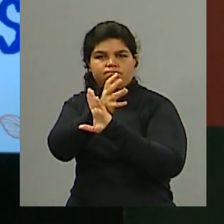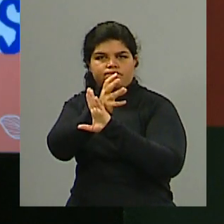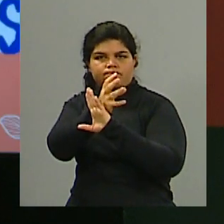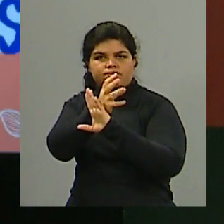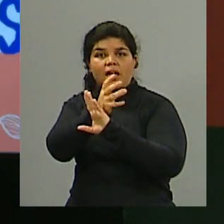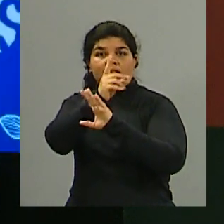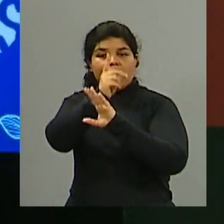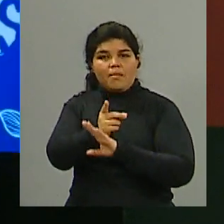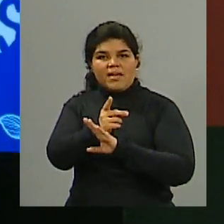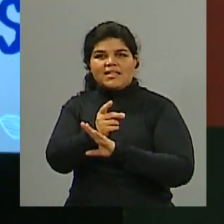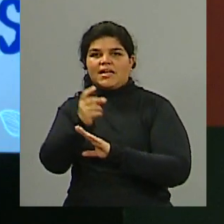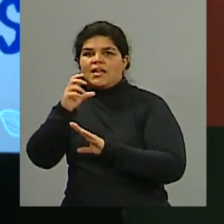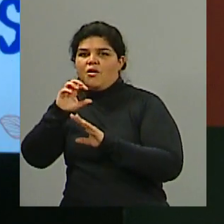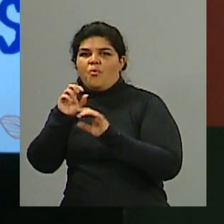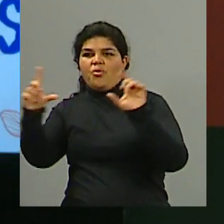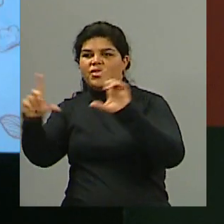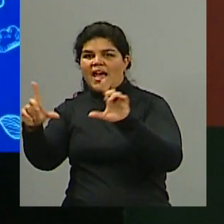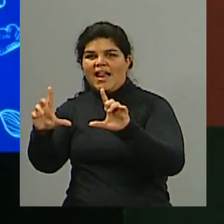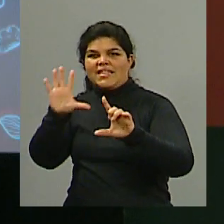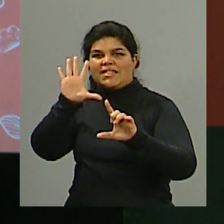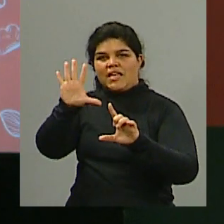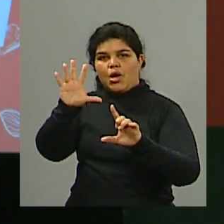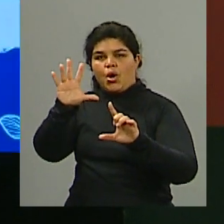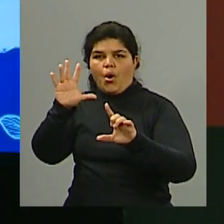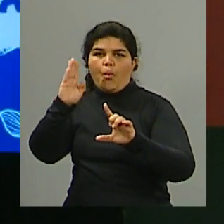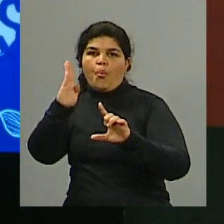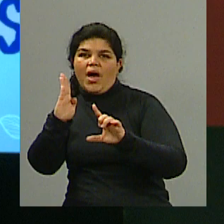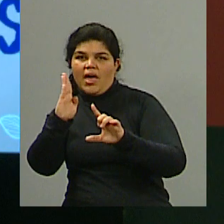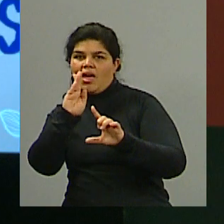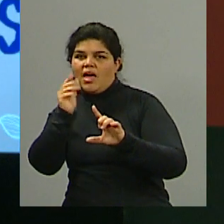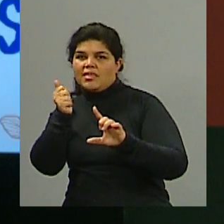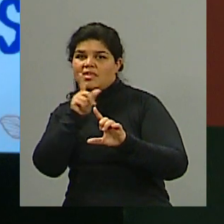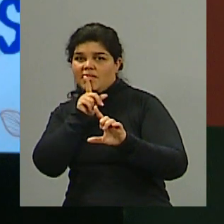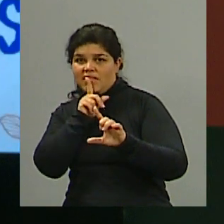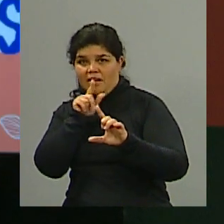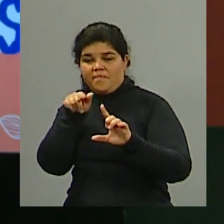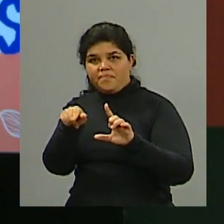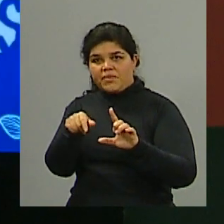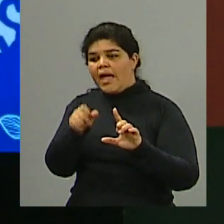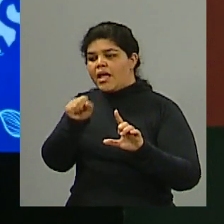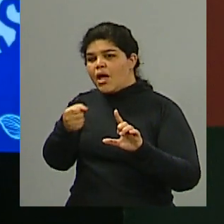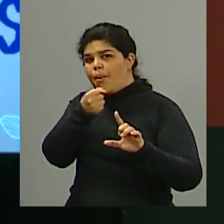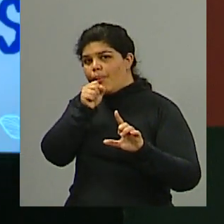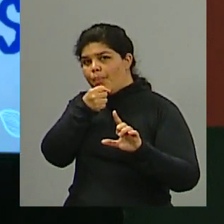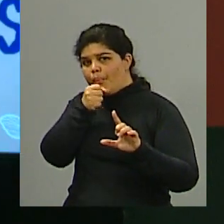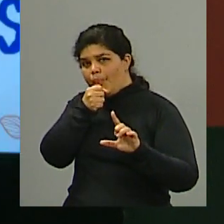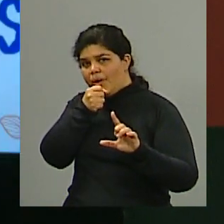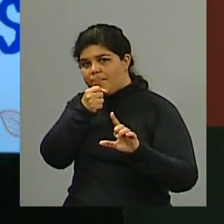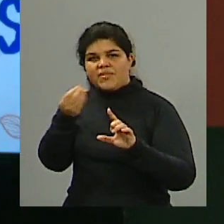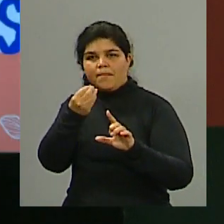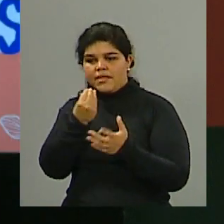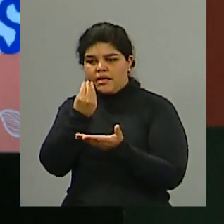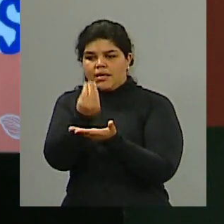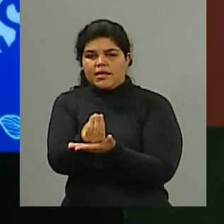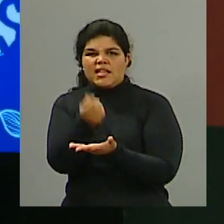5 vatios, buscaron un micrófono que era un audífono, porque quien estaba ahí al frente, te voy a contar